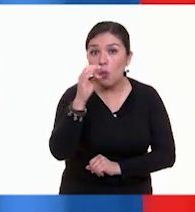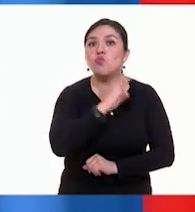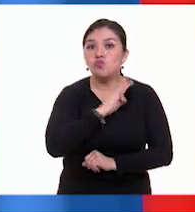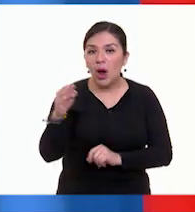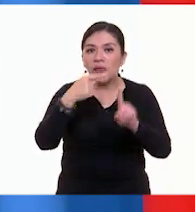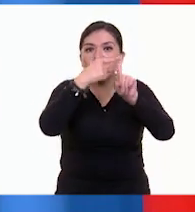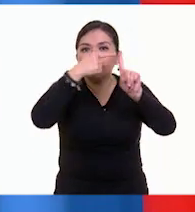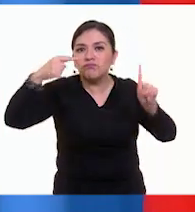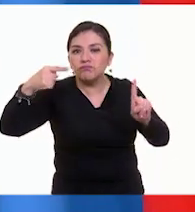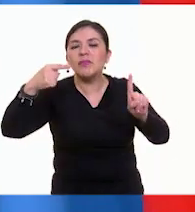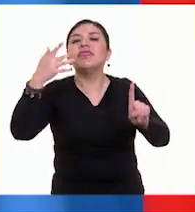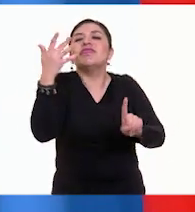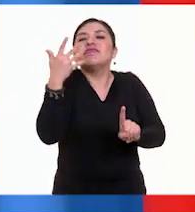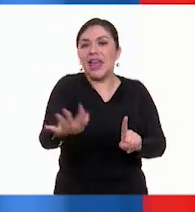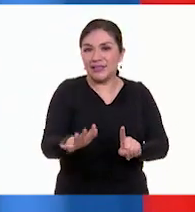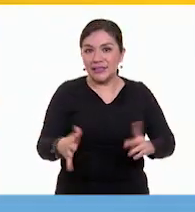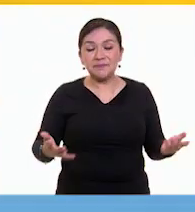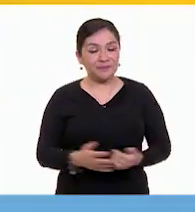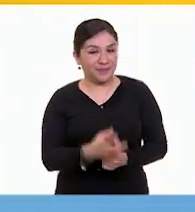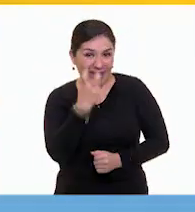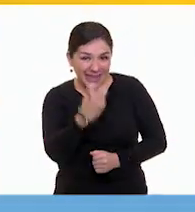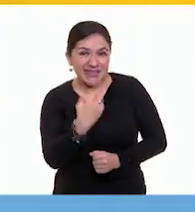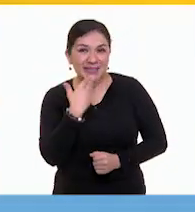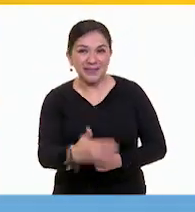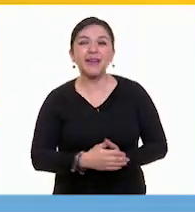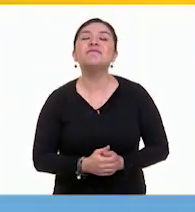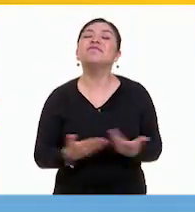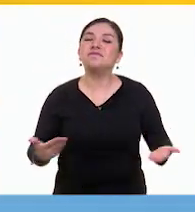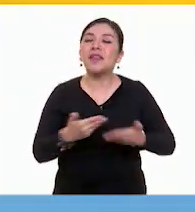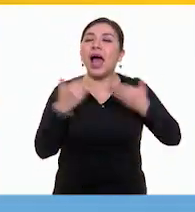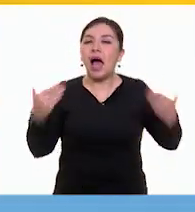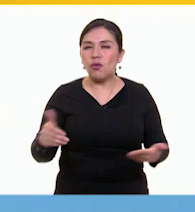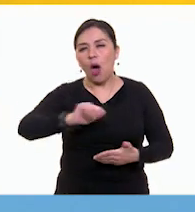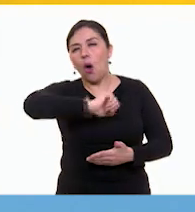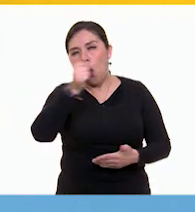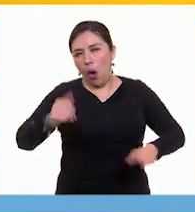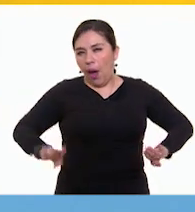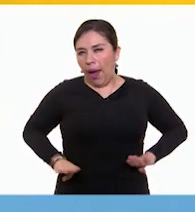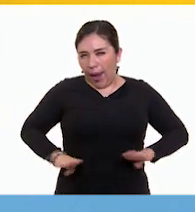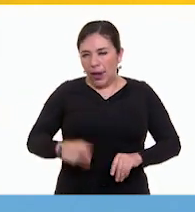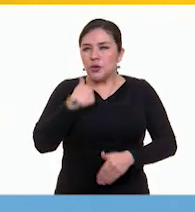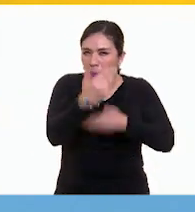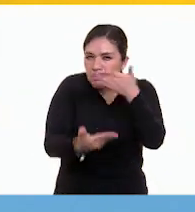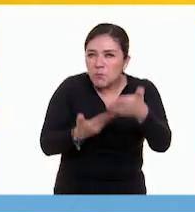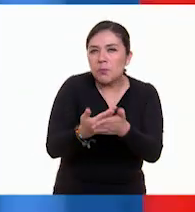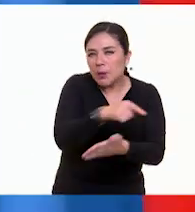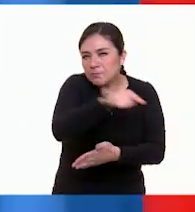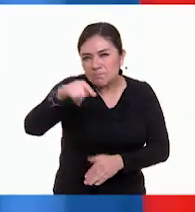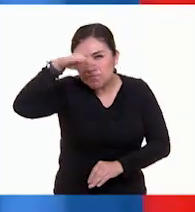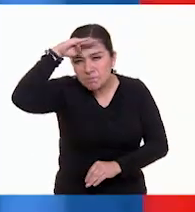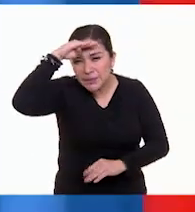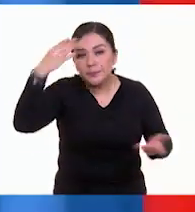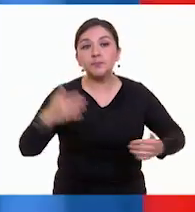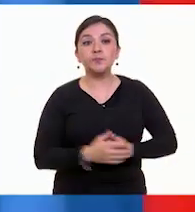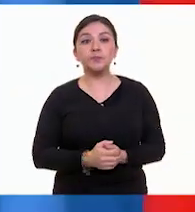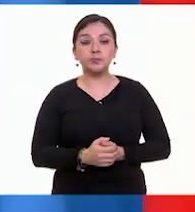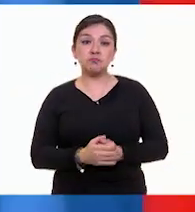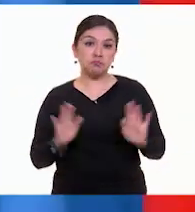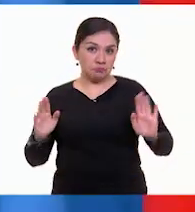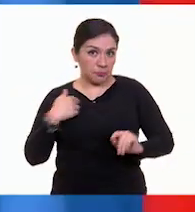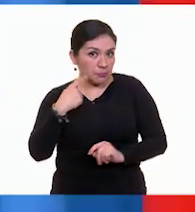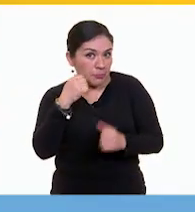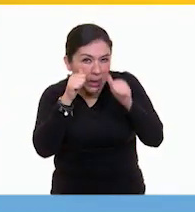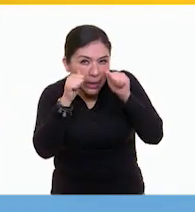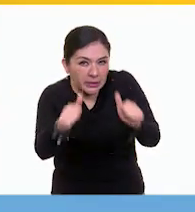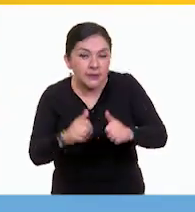dividir exactamente entre 10. Exacto. Ahora tengo una situación más que proponerles. A ver, maestra, somos todo